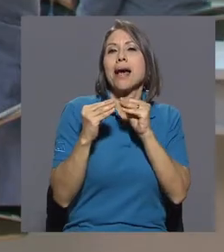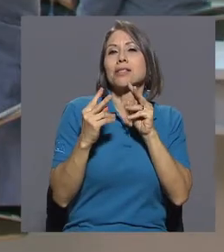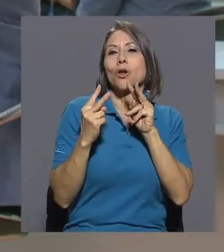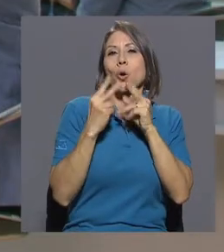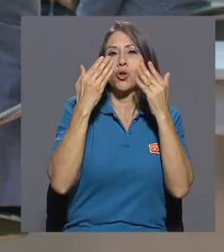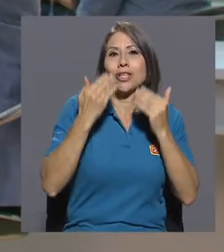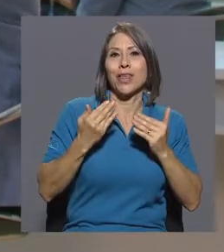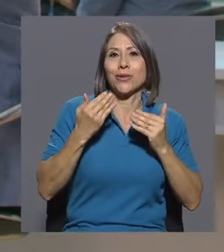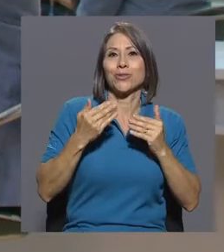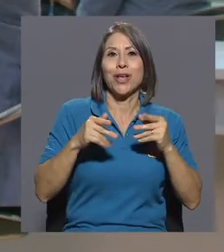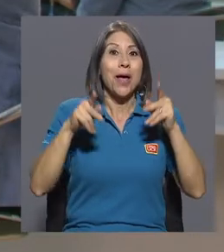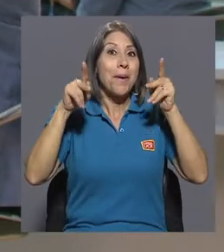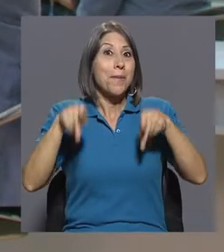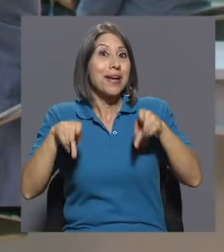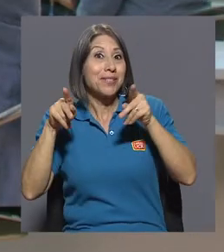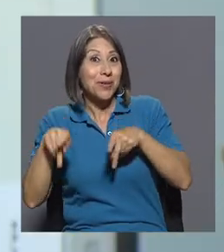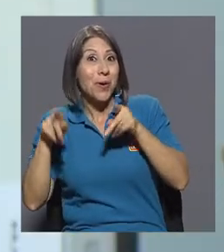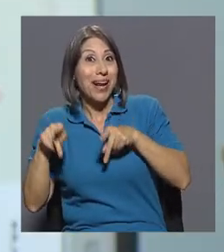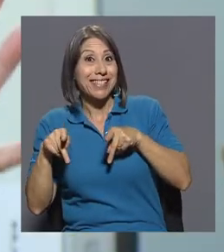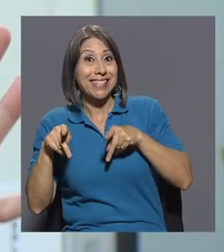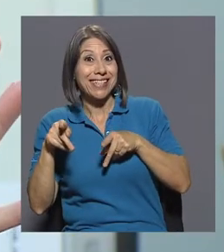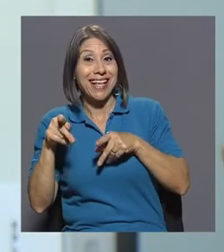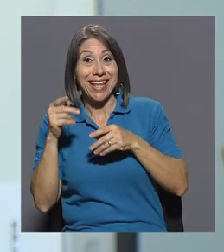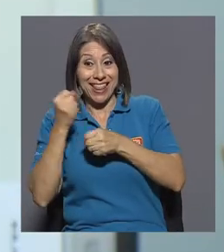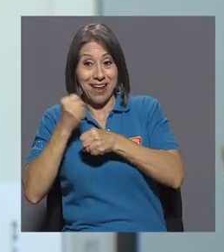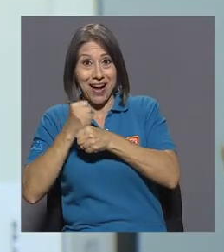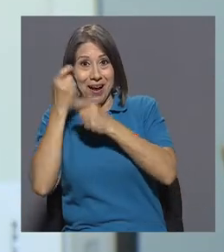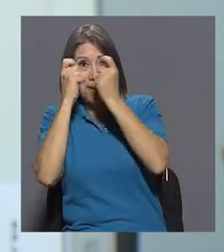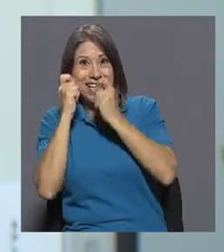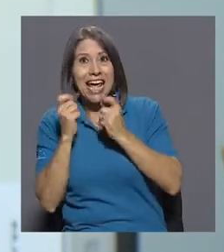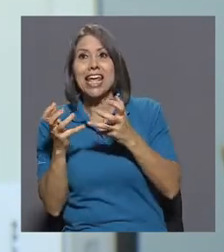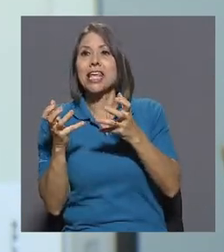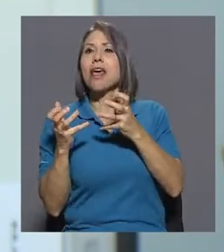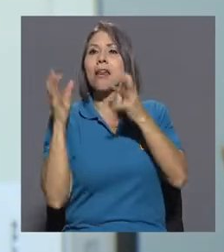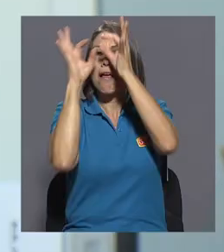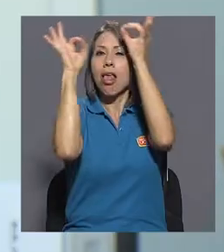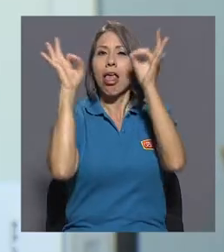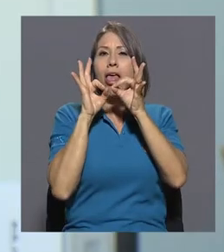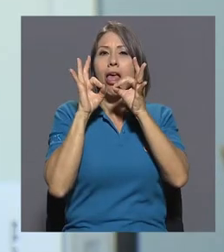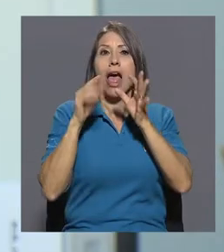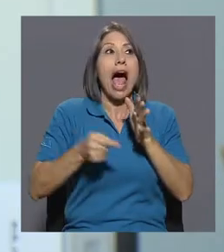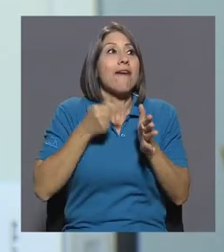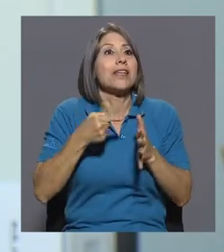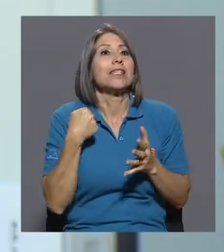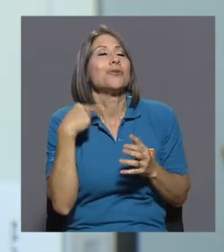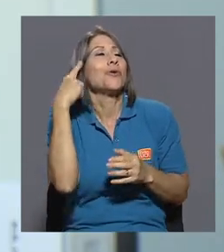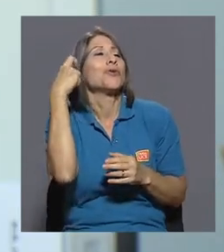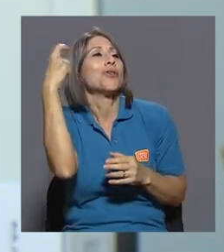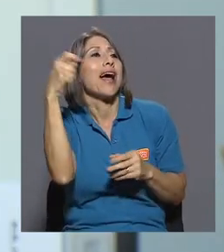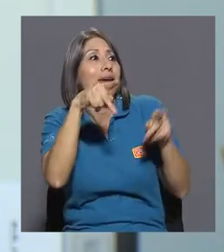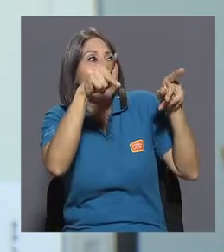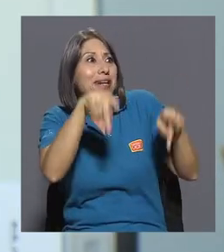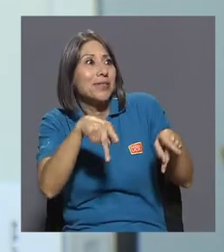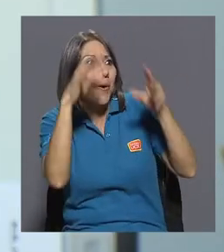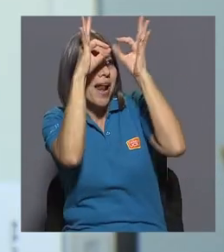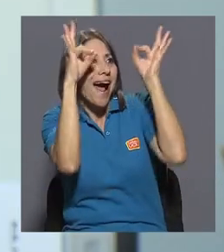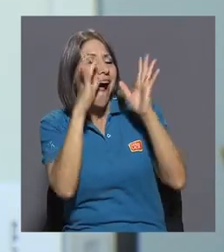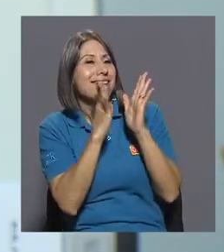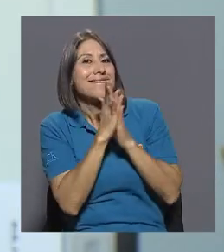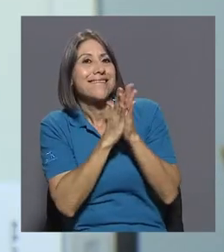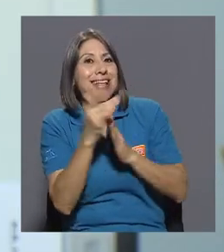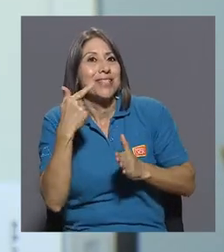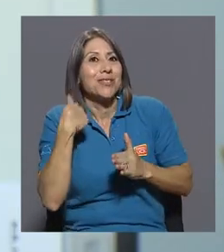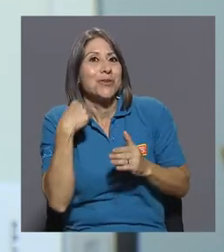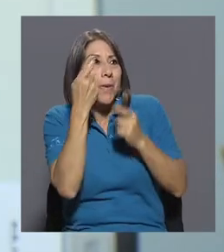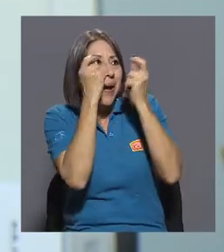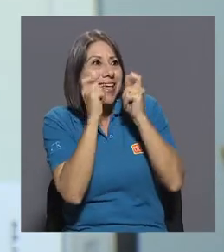añoraba tener tal vez un día un cliente que fuera conocido y uno maquillarlos, y ya con eso yo me daba por satisfecho.